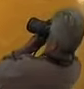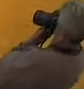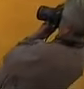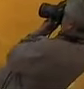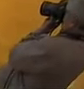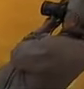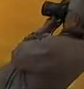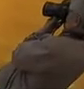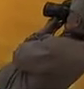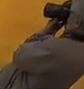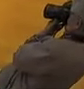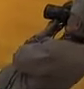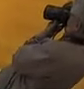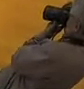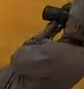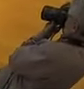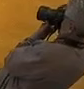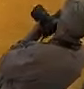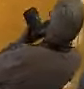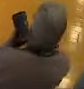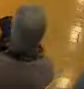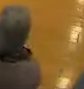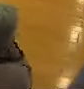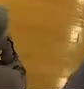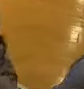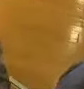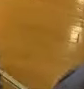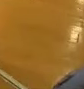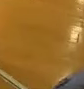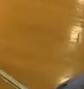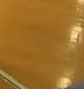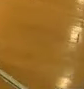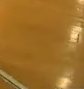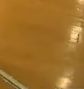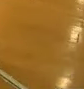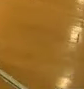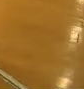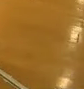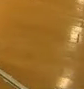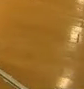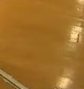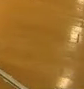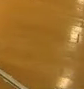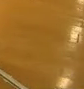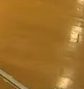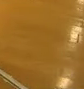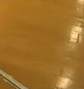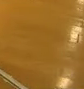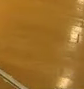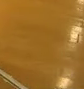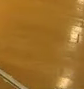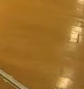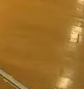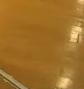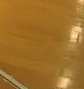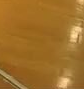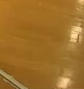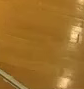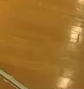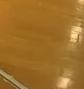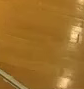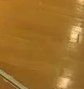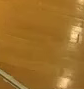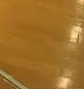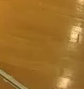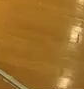que se tomen serán legalmente válidos. Por lo que le solicito, señor presidente, proceda a declarar instalada la presente sesión ordinaria de